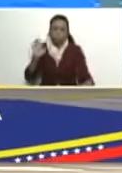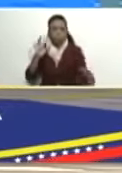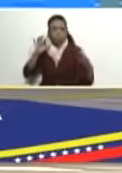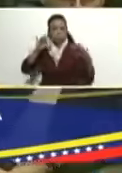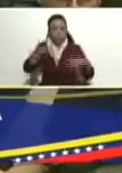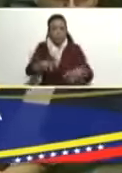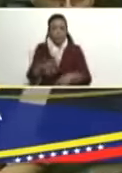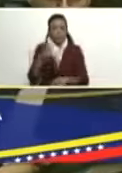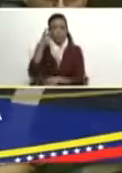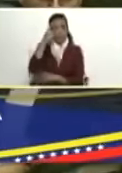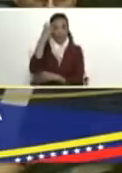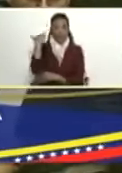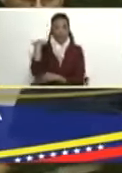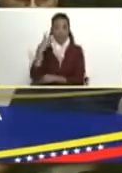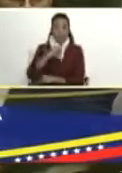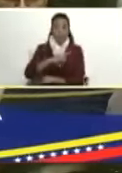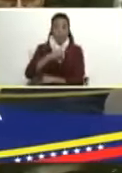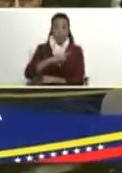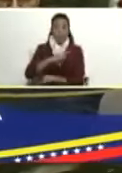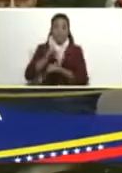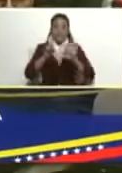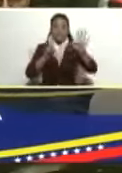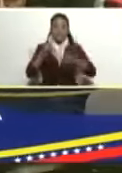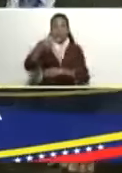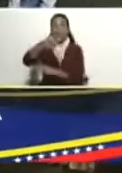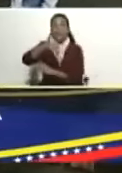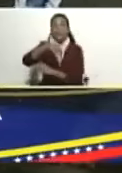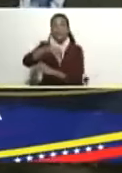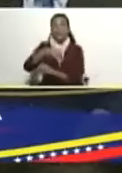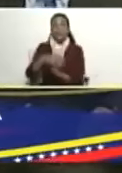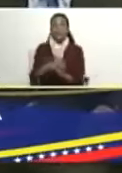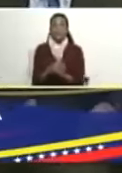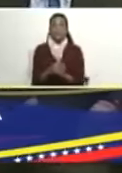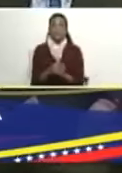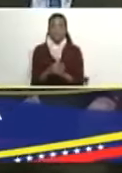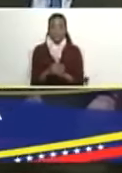El día de ayer, 6 de noviembre,